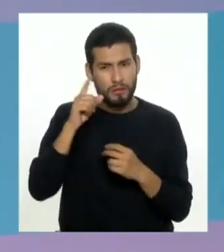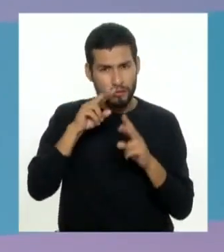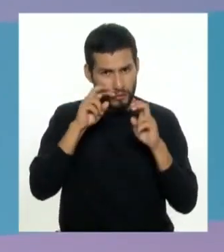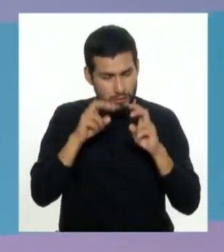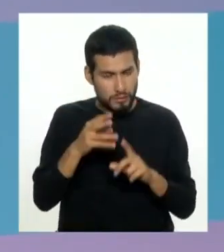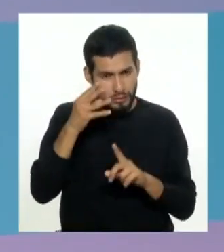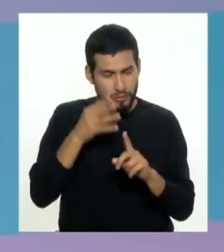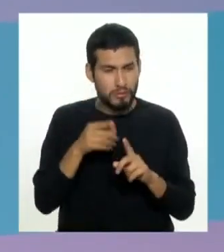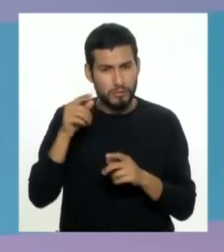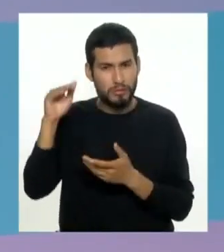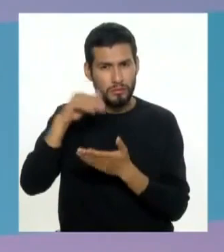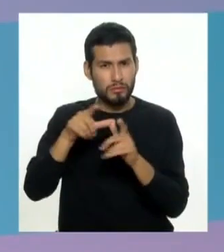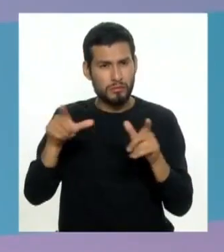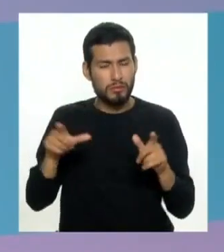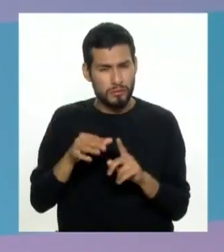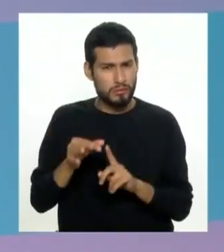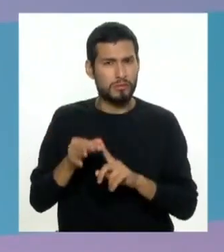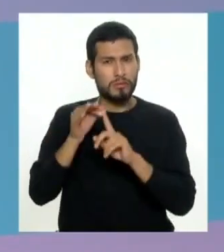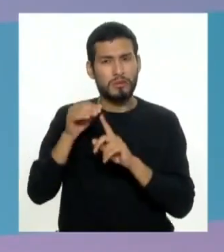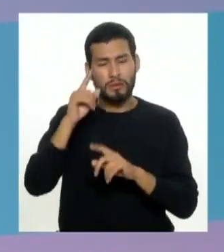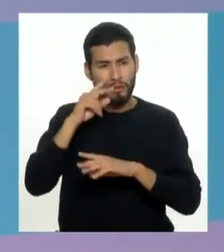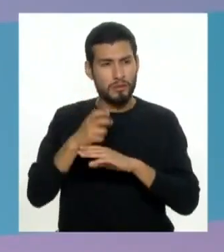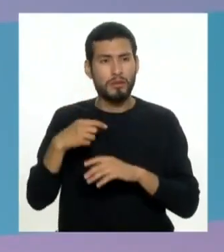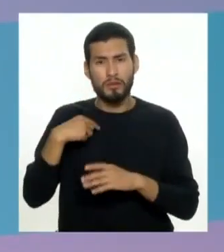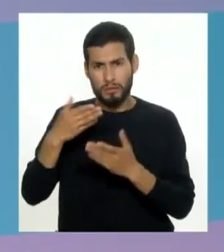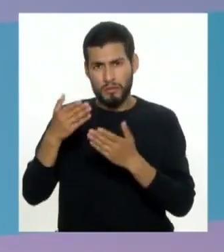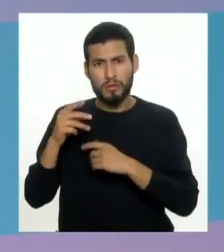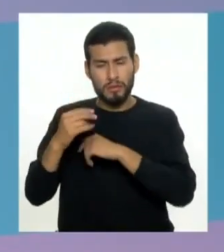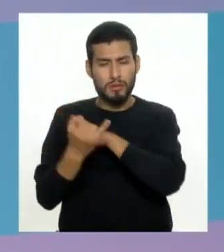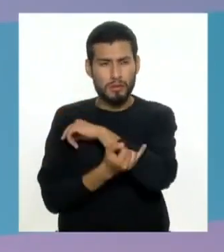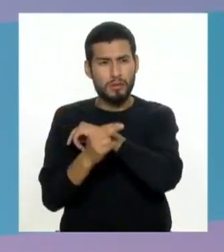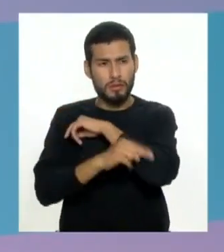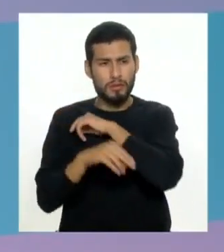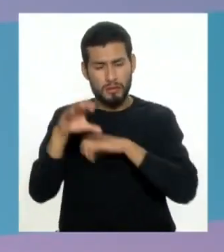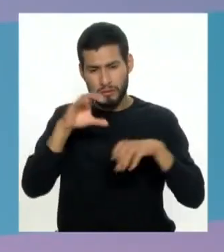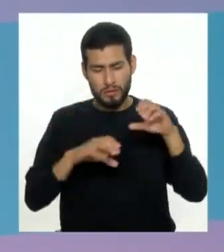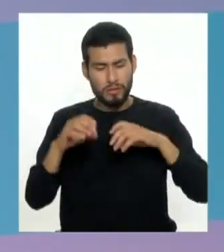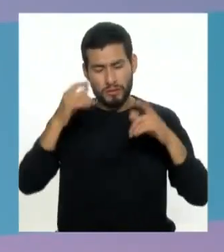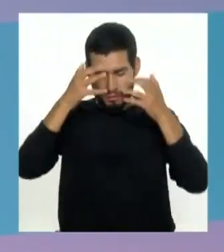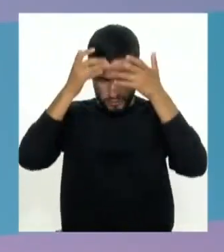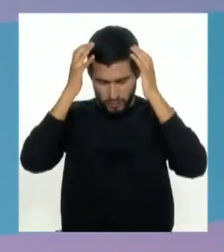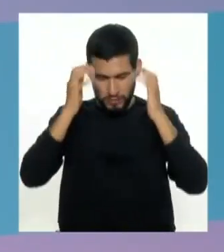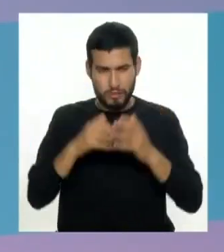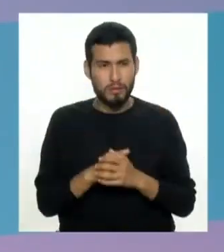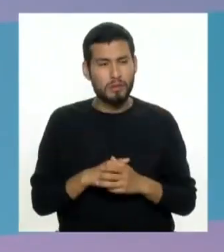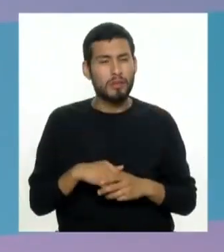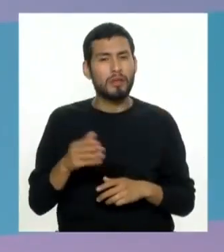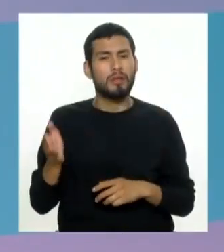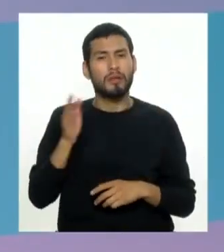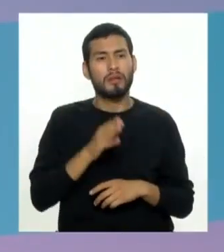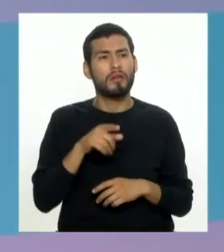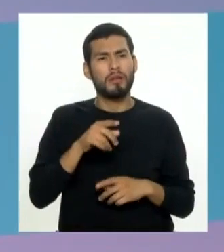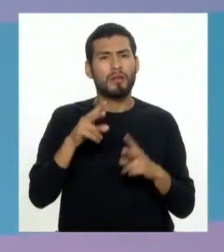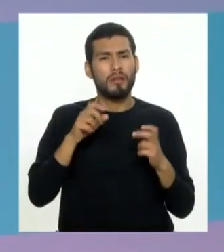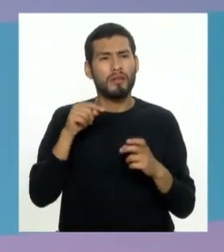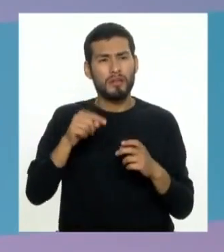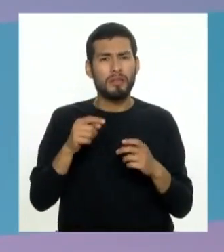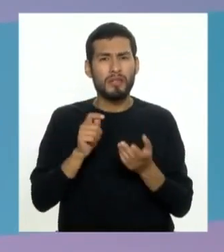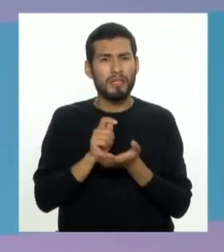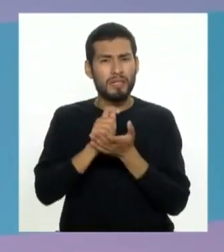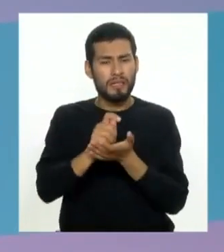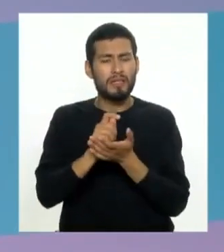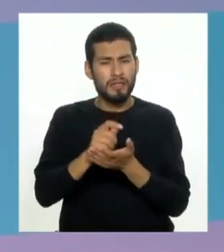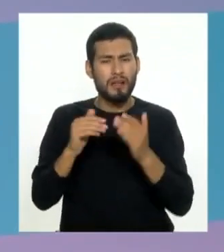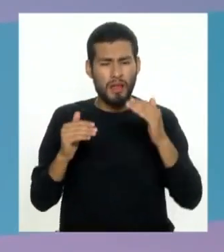por un centro especializado en epilepsia. Lo invitamos al Instituto Nacional de Ciencias Neurológicas. Con respecto a esa brecha en el tratamiento,